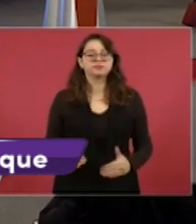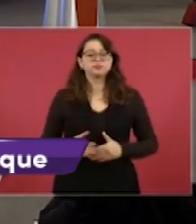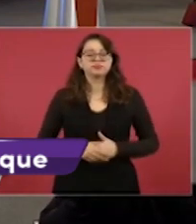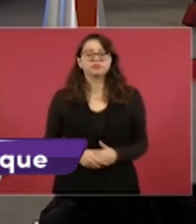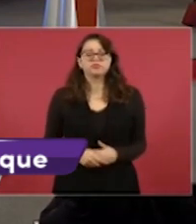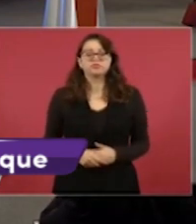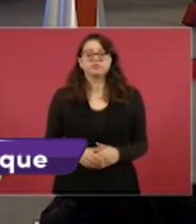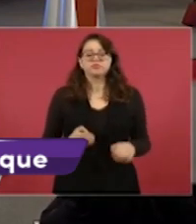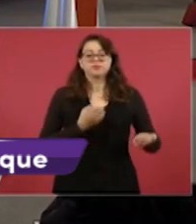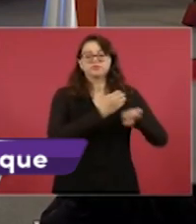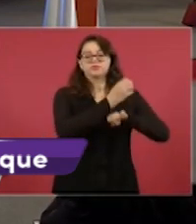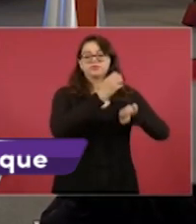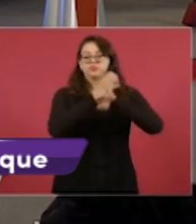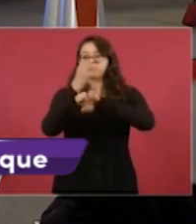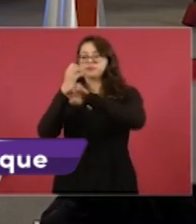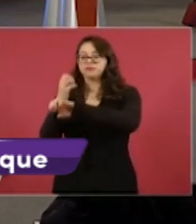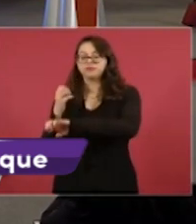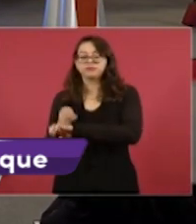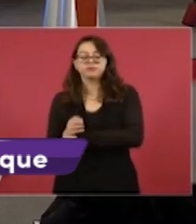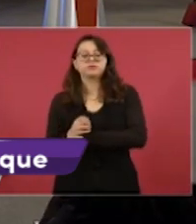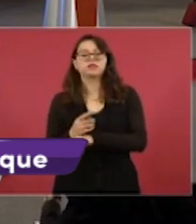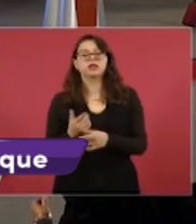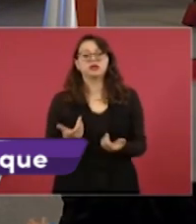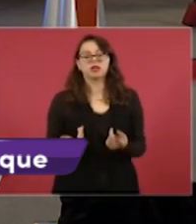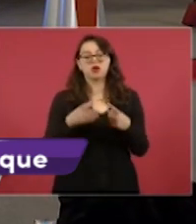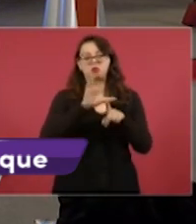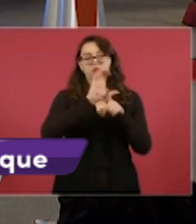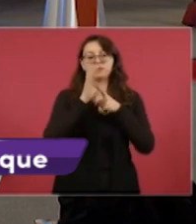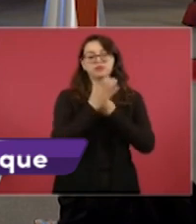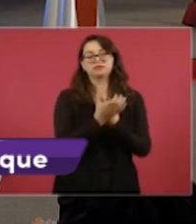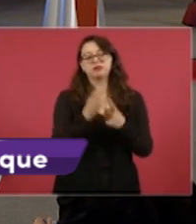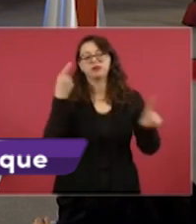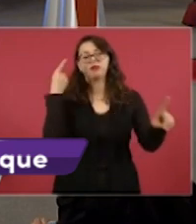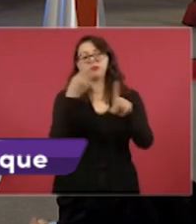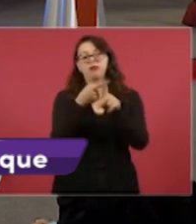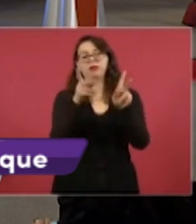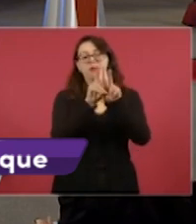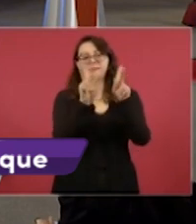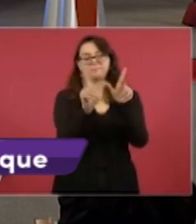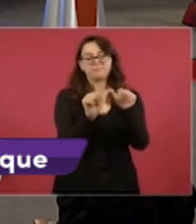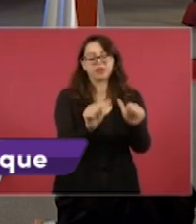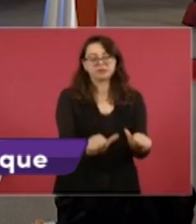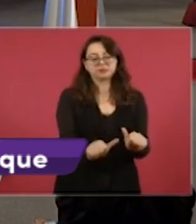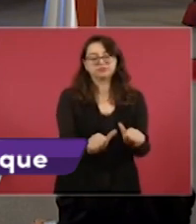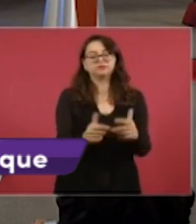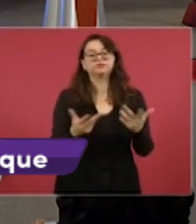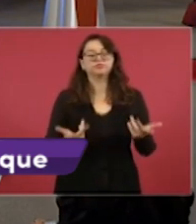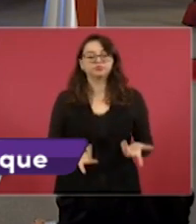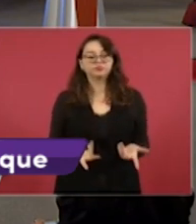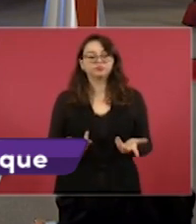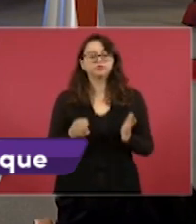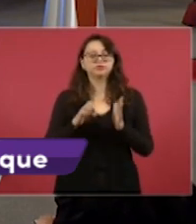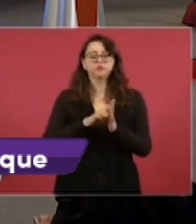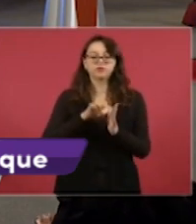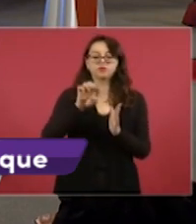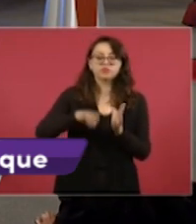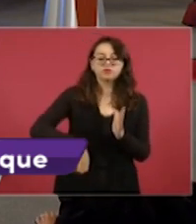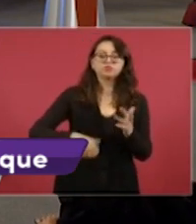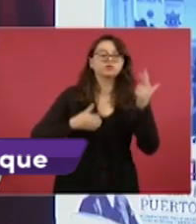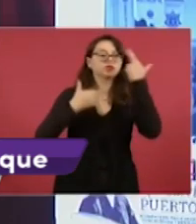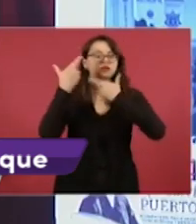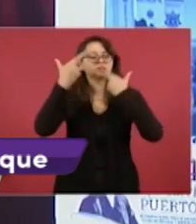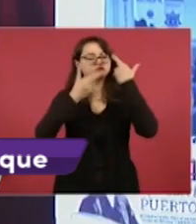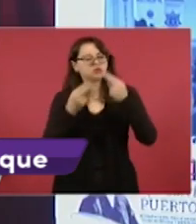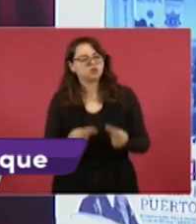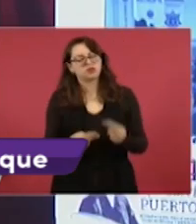un 20%. Precisó que las cifras corresponden a la comparación entre diciembre de 2018, cuando inició el actual sexenio, al 31